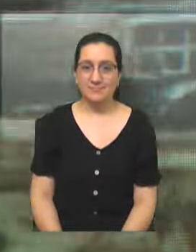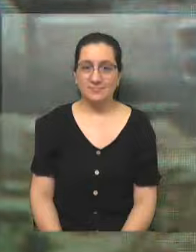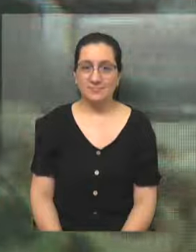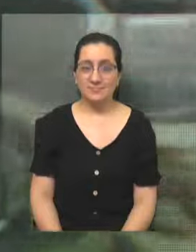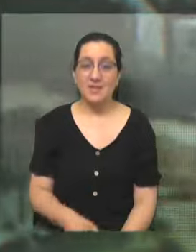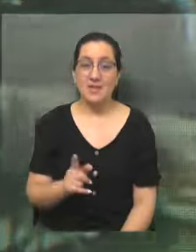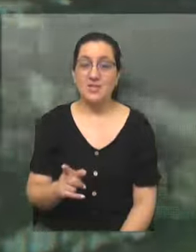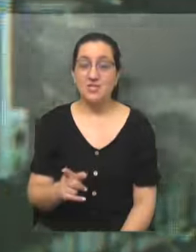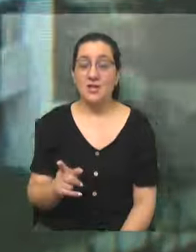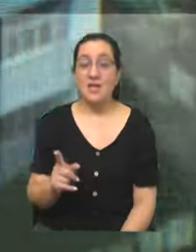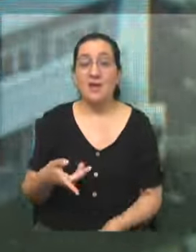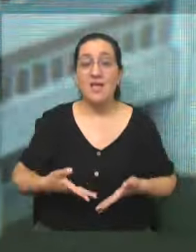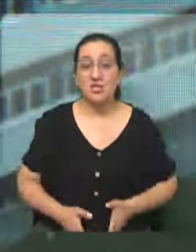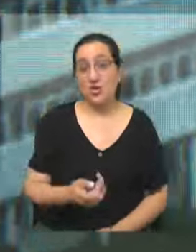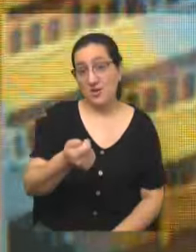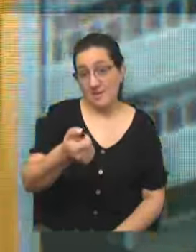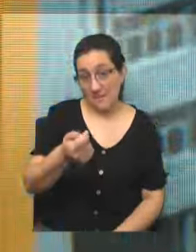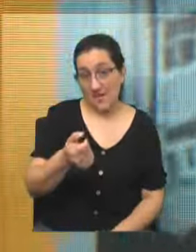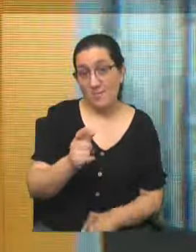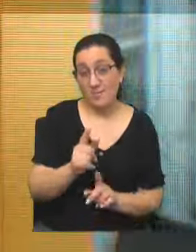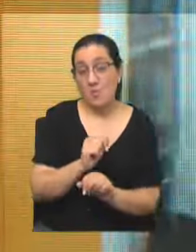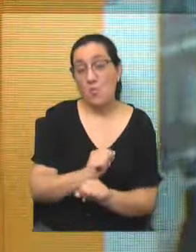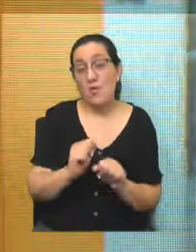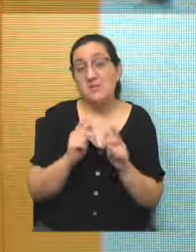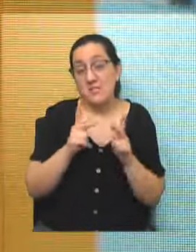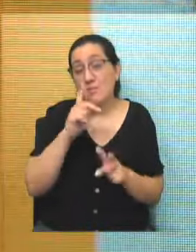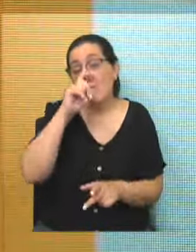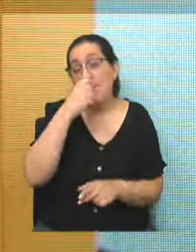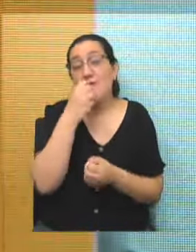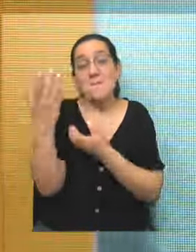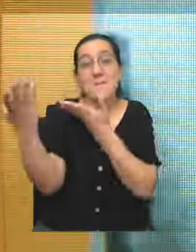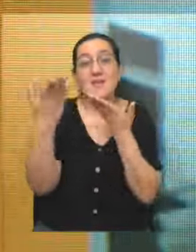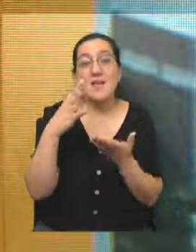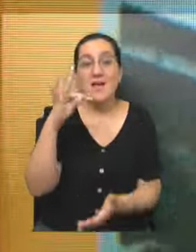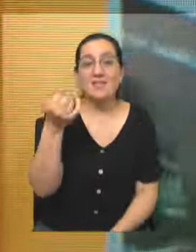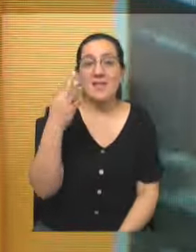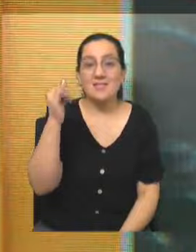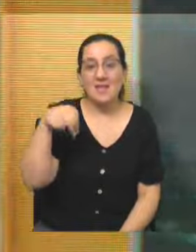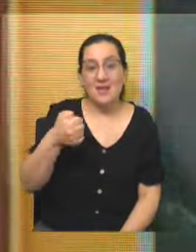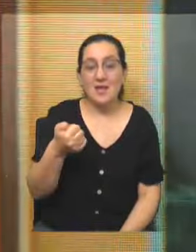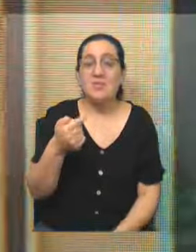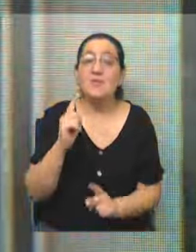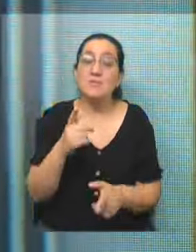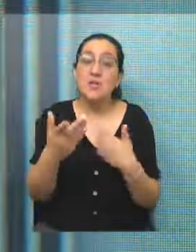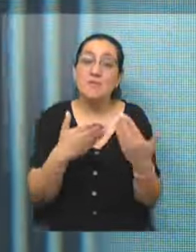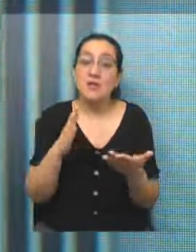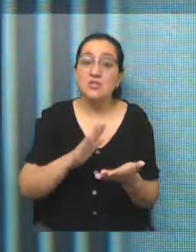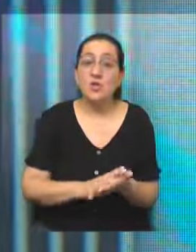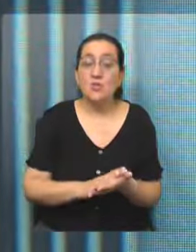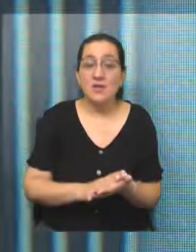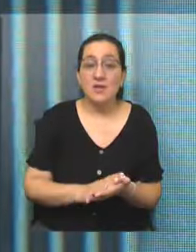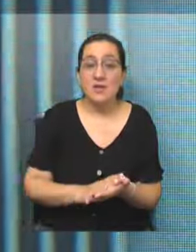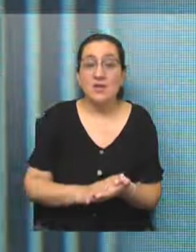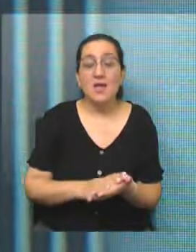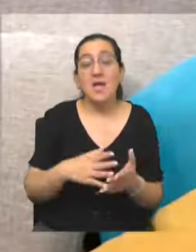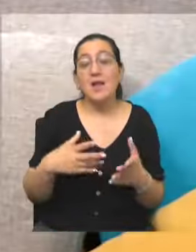Ella es de Rivera, pero también podría identificarse ahora como de Montevideo, así que le damos la bienvenida a Tatiana porque tenemos que hablar de altares, porque se viene la época